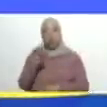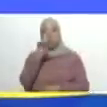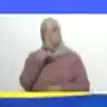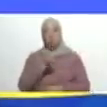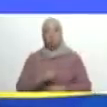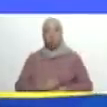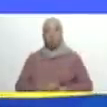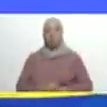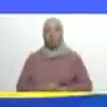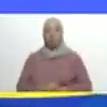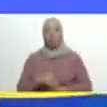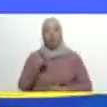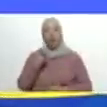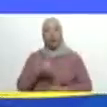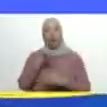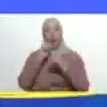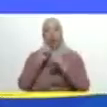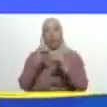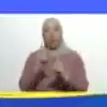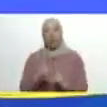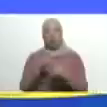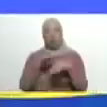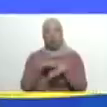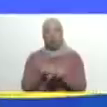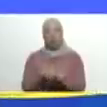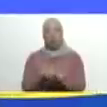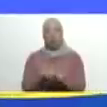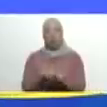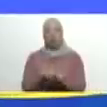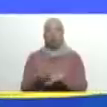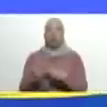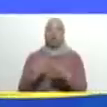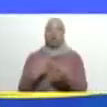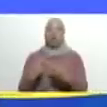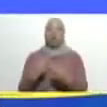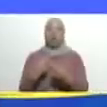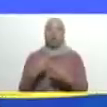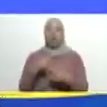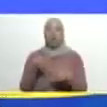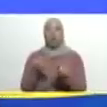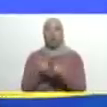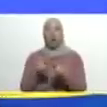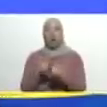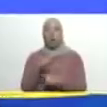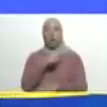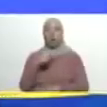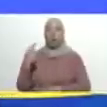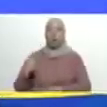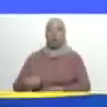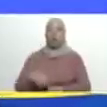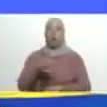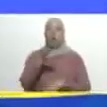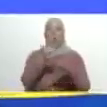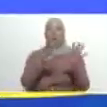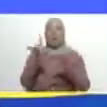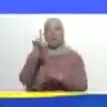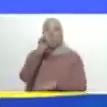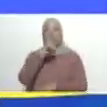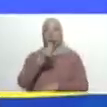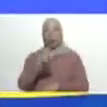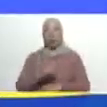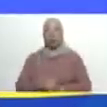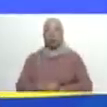tomamos la decisión de establecer relaciones diplomáticas con China hace 46 años,